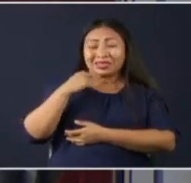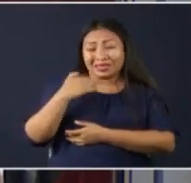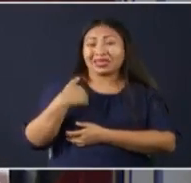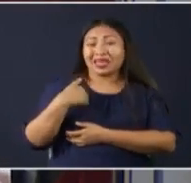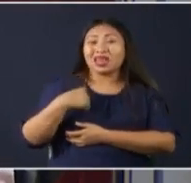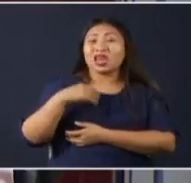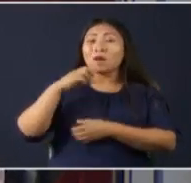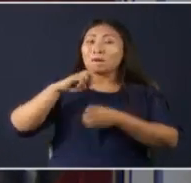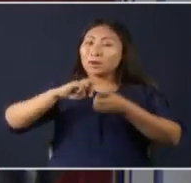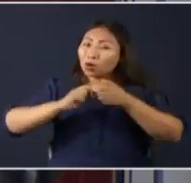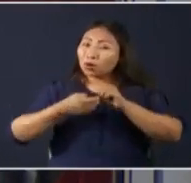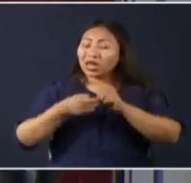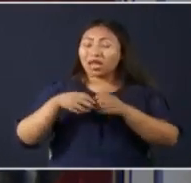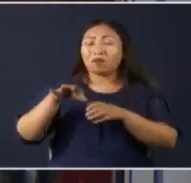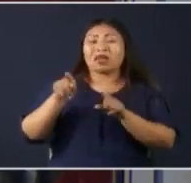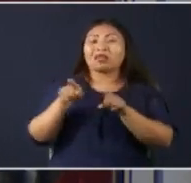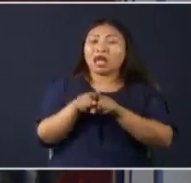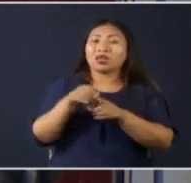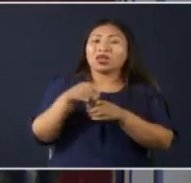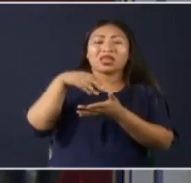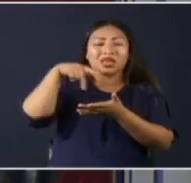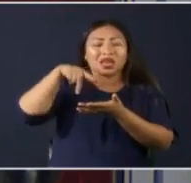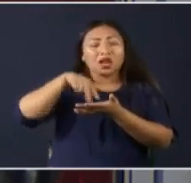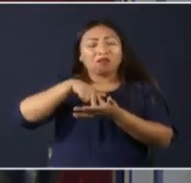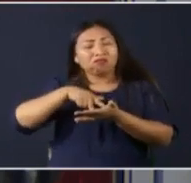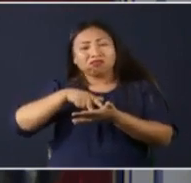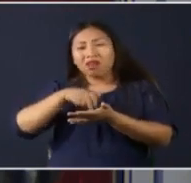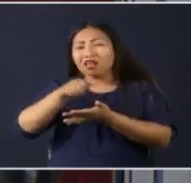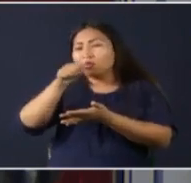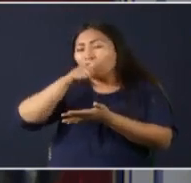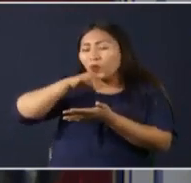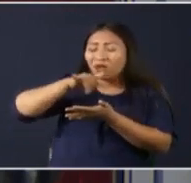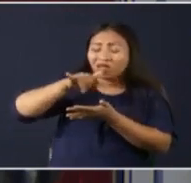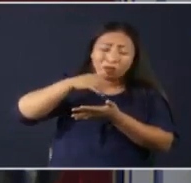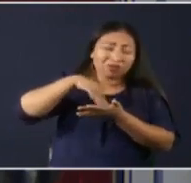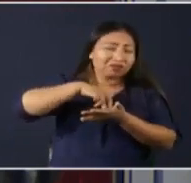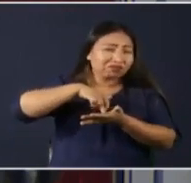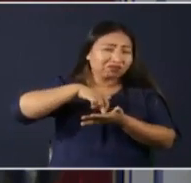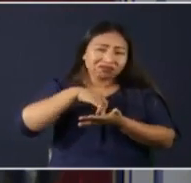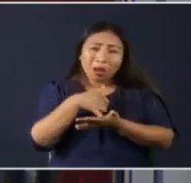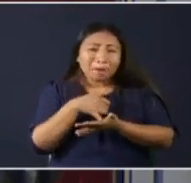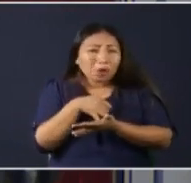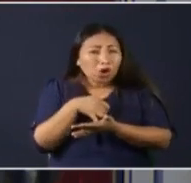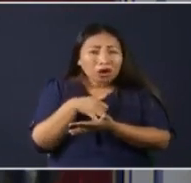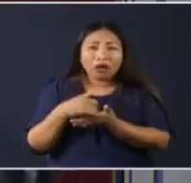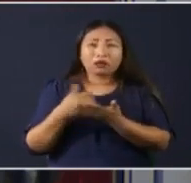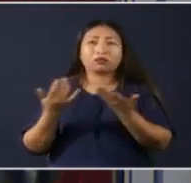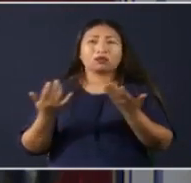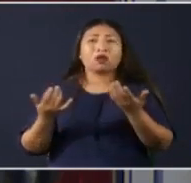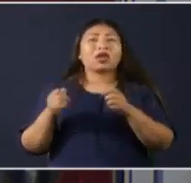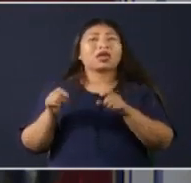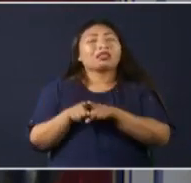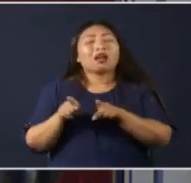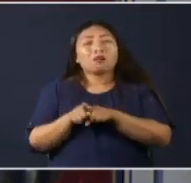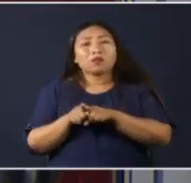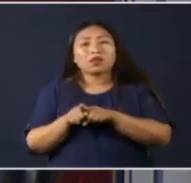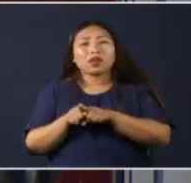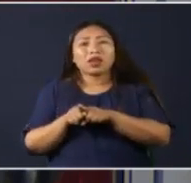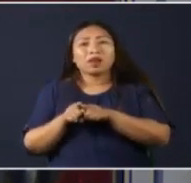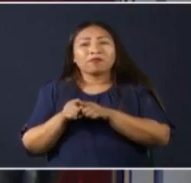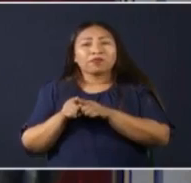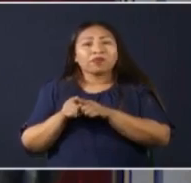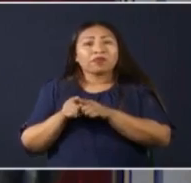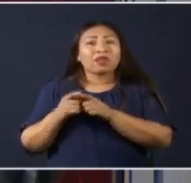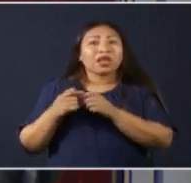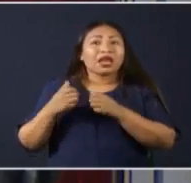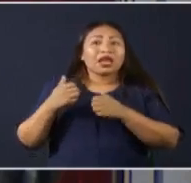mal uso de las bebidas alcohólicas a tal punto que se ha visto envuelto en accidentes de tránsito debido al